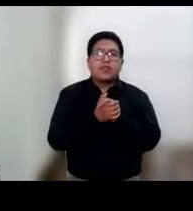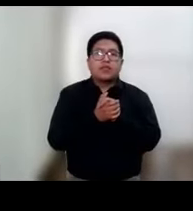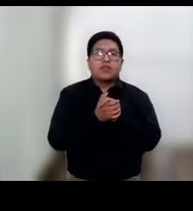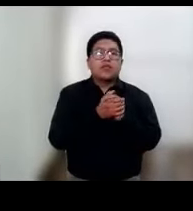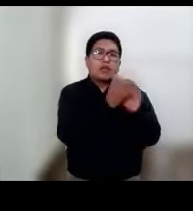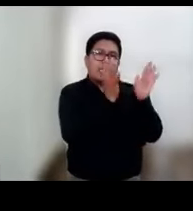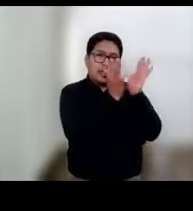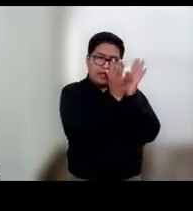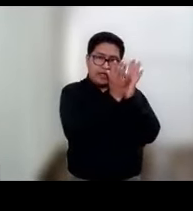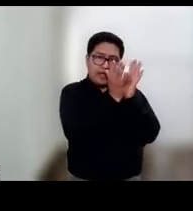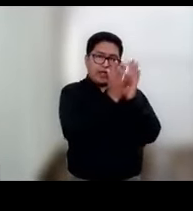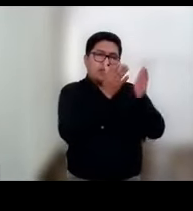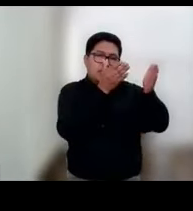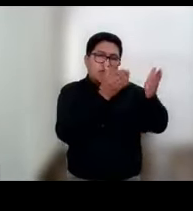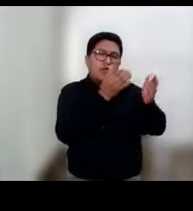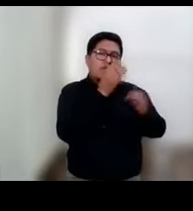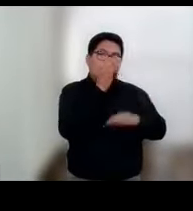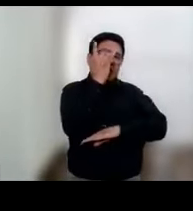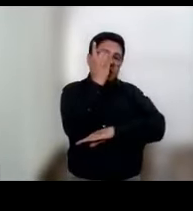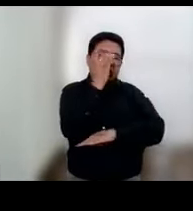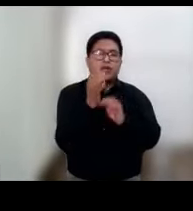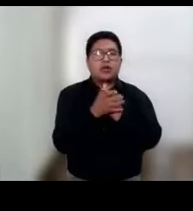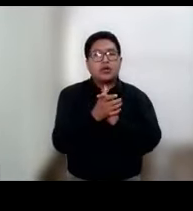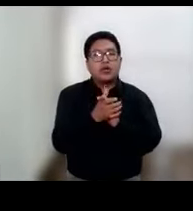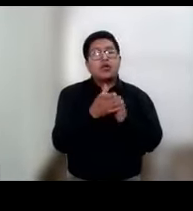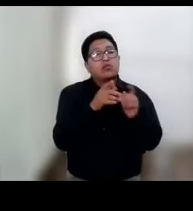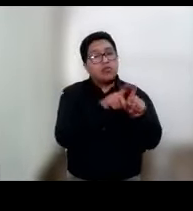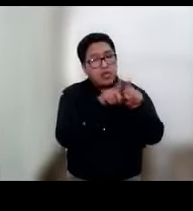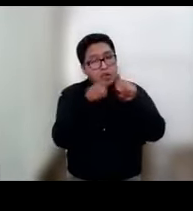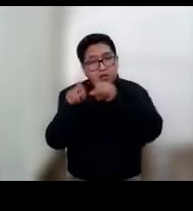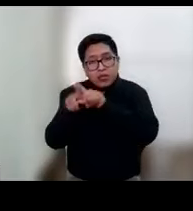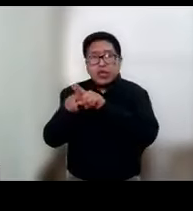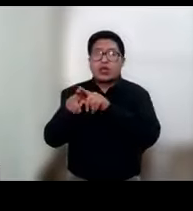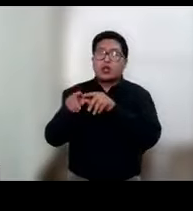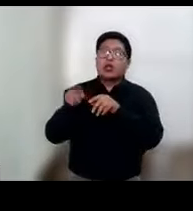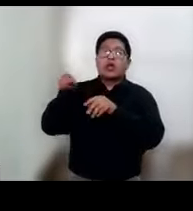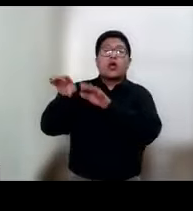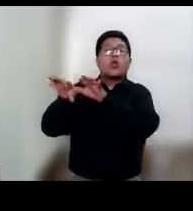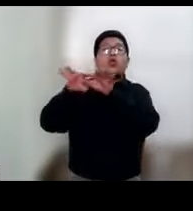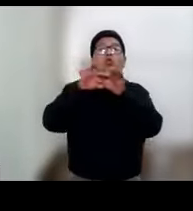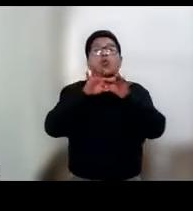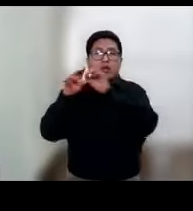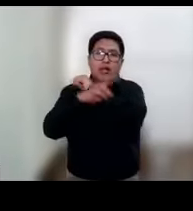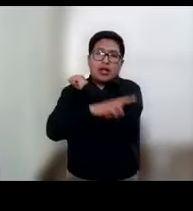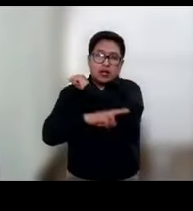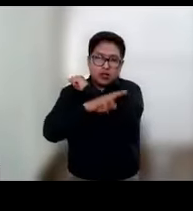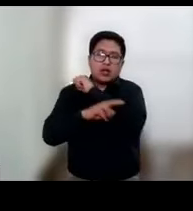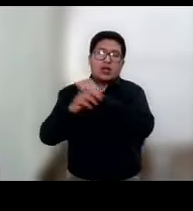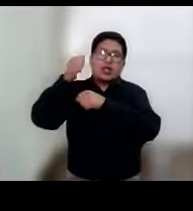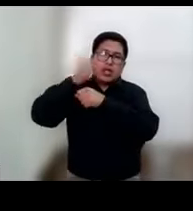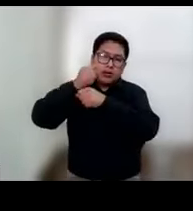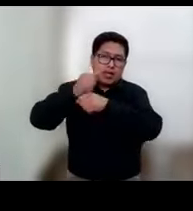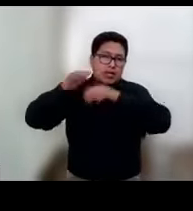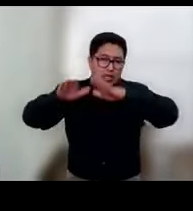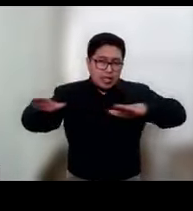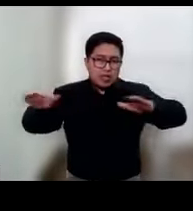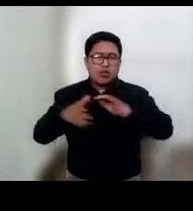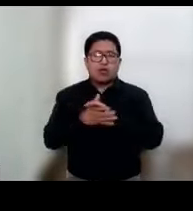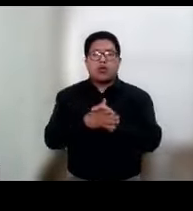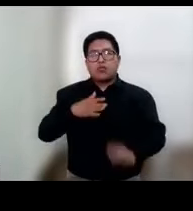defensoría del pueblo de bolivia y por supuesto a la unión nacional de niños y niñas trabajadores de bolivia es un honor estar aquí con ustedes